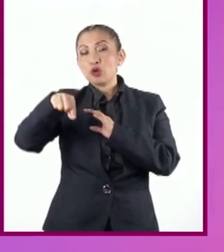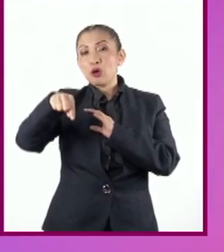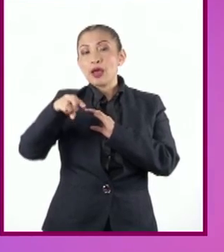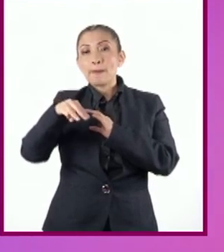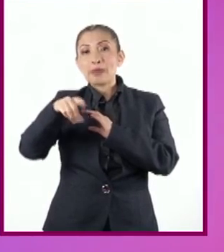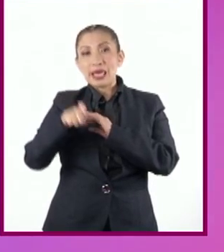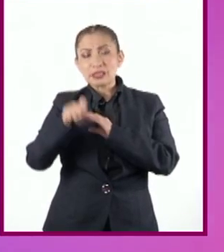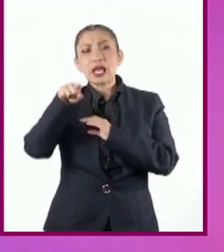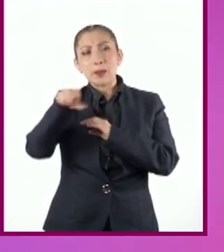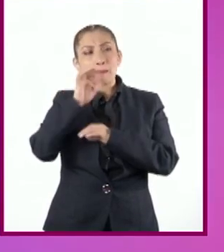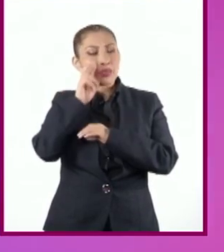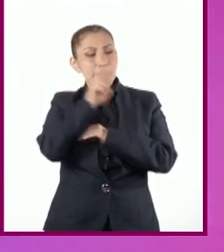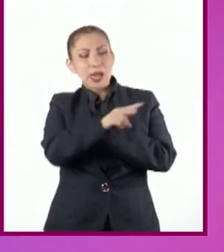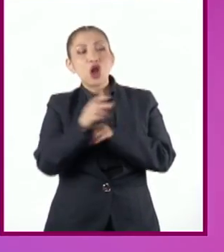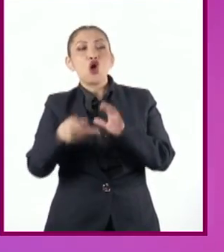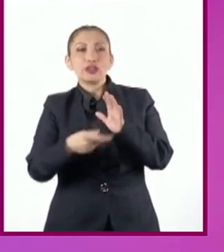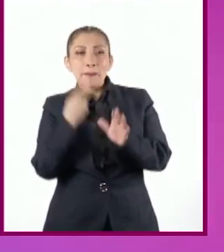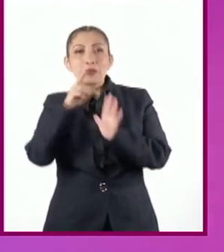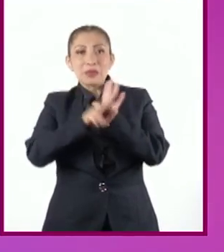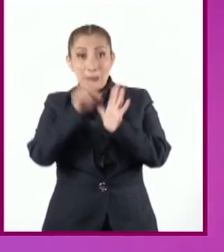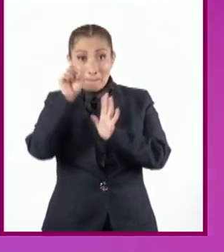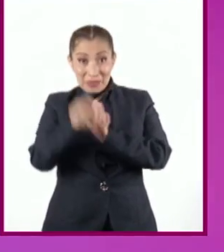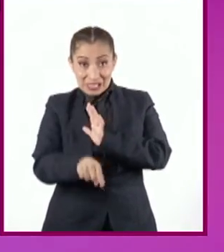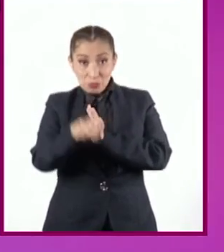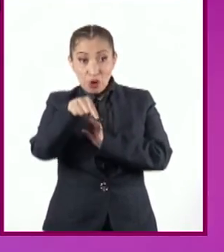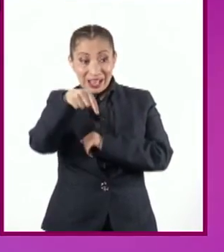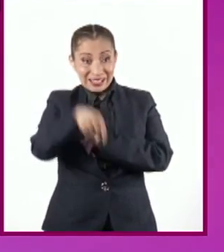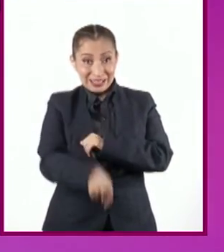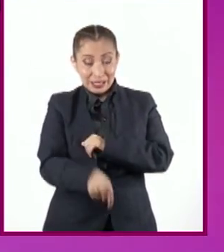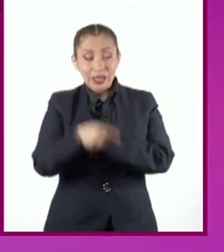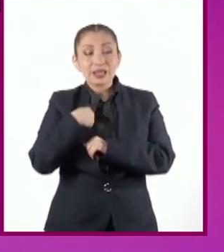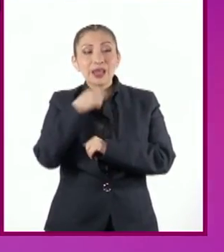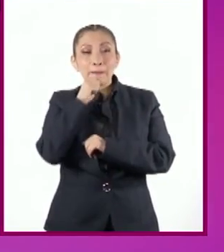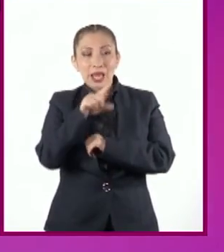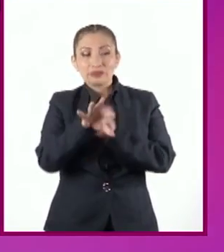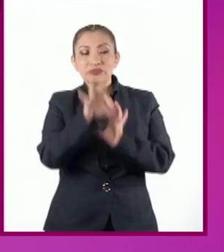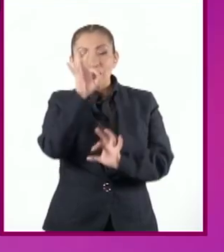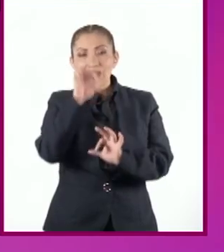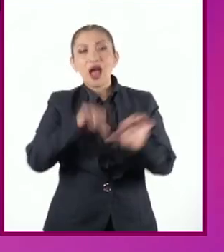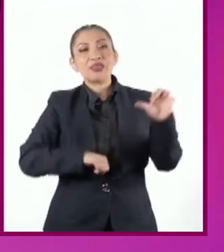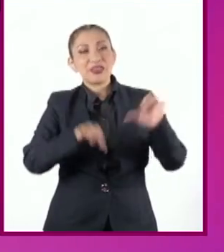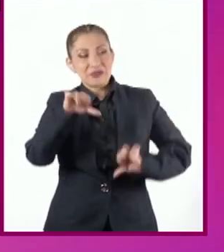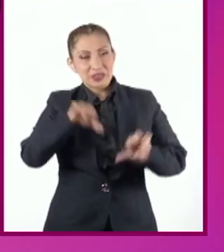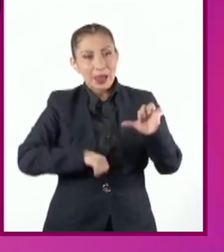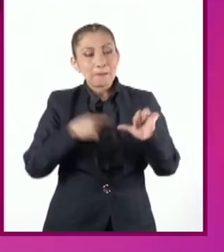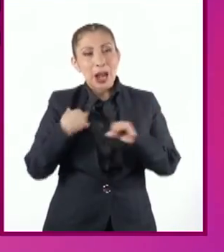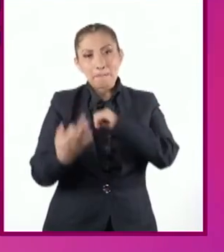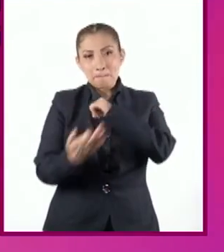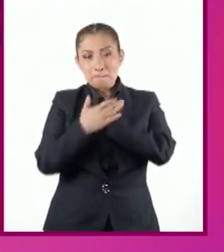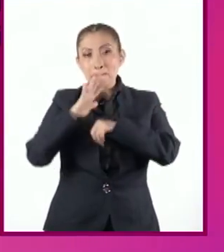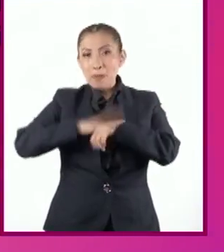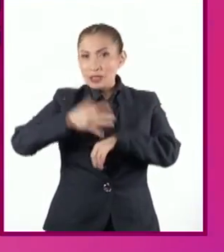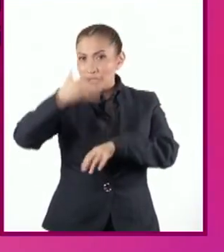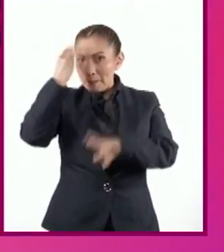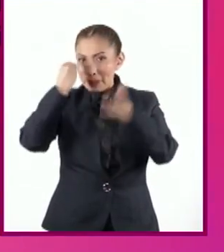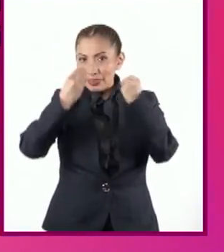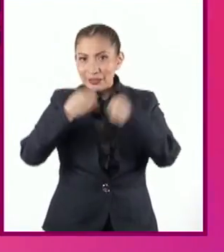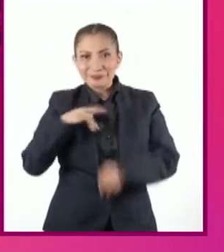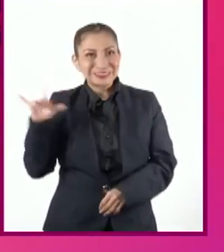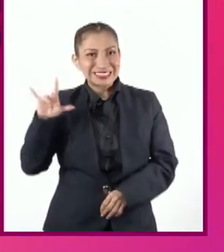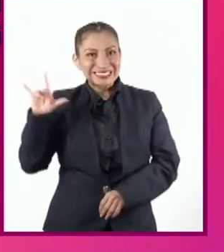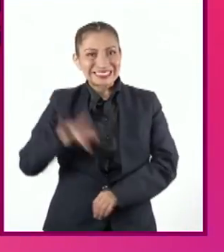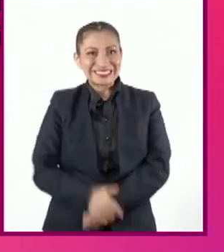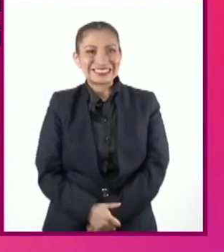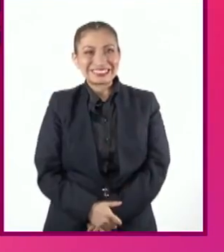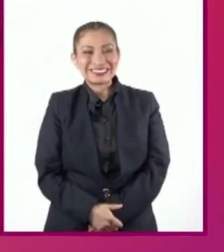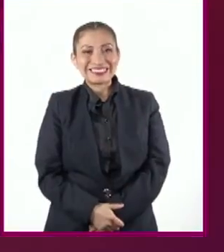aprendeencasa.cep.gov.mx, en donde podrás ver nuevamente los videos de los programas y además encontrarás actividades para fortalecer tus aprendizajes.